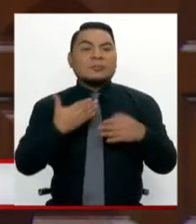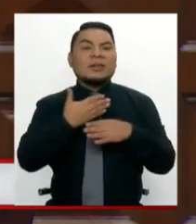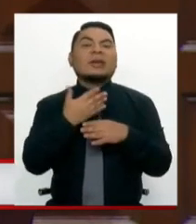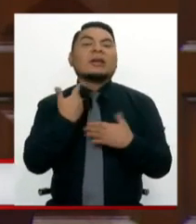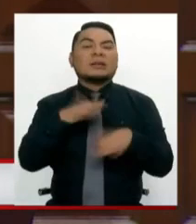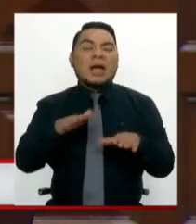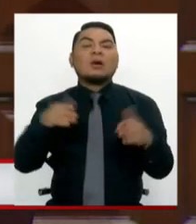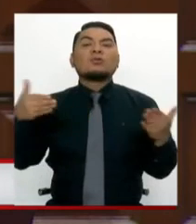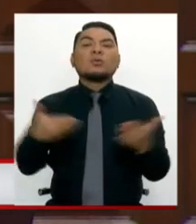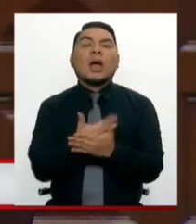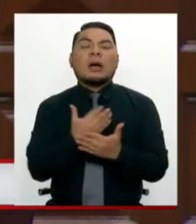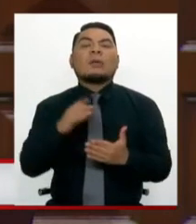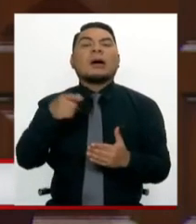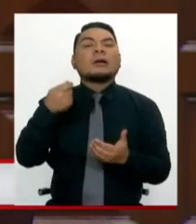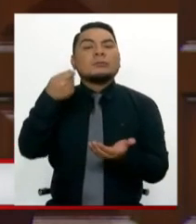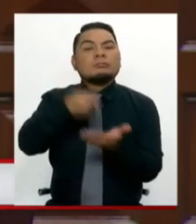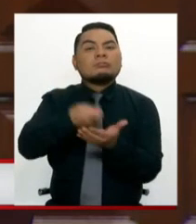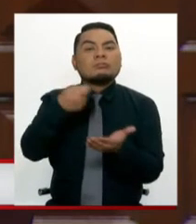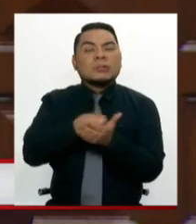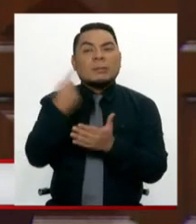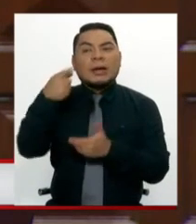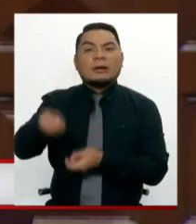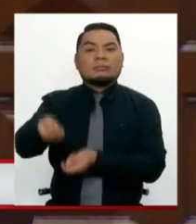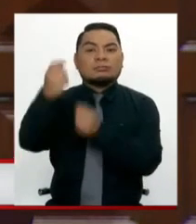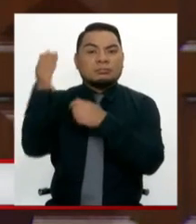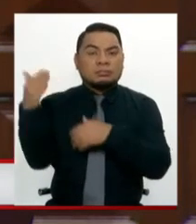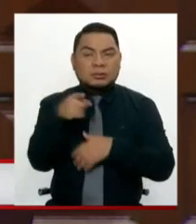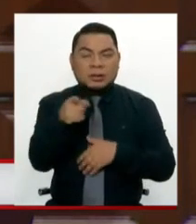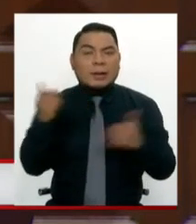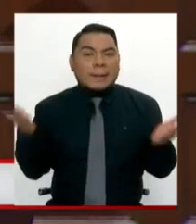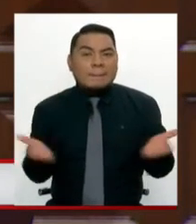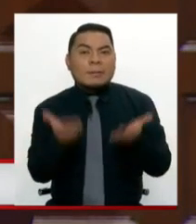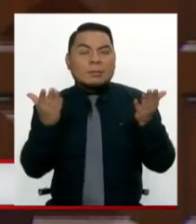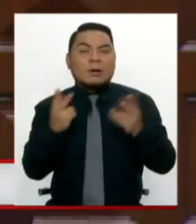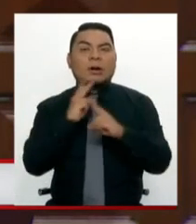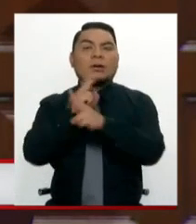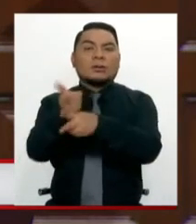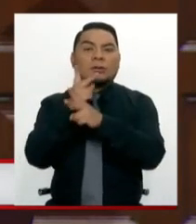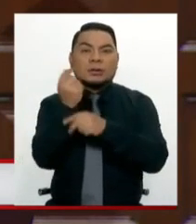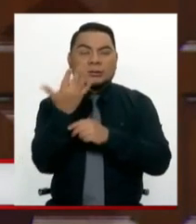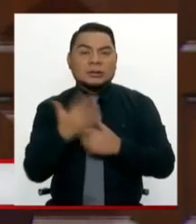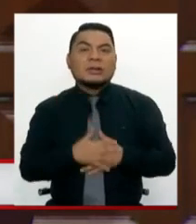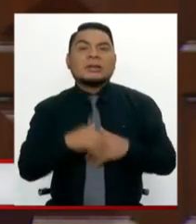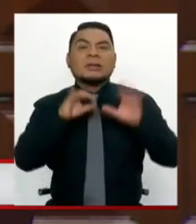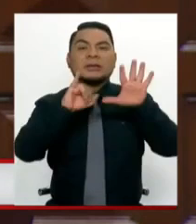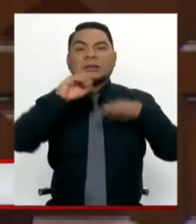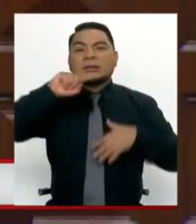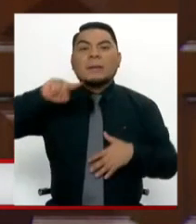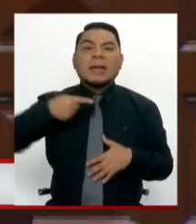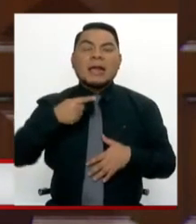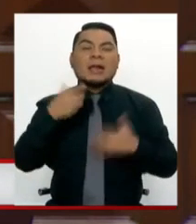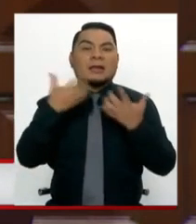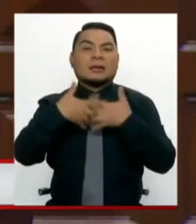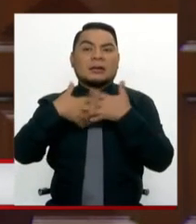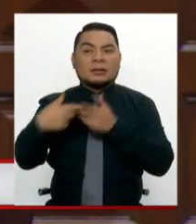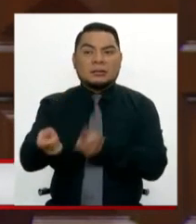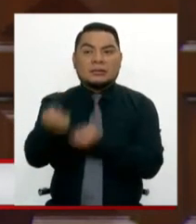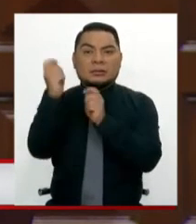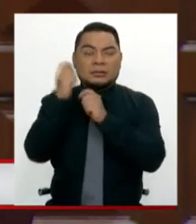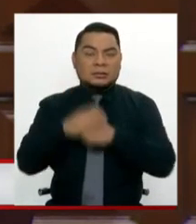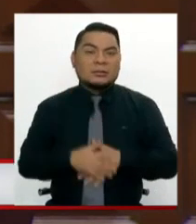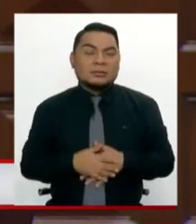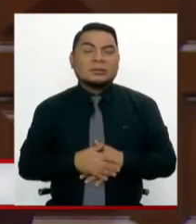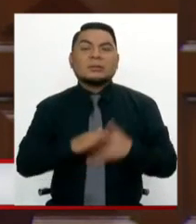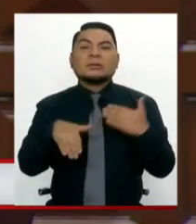Apoyo Empresarial para el sector textil y confección para promover créditos para 60.000 MIPES, con